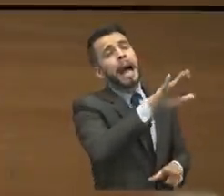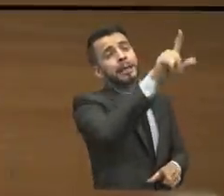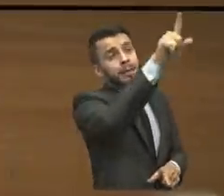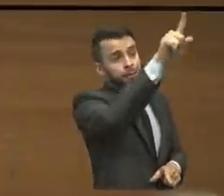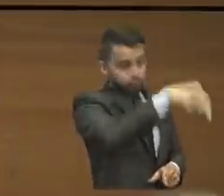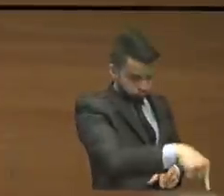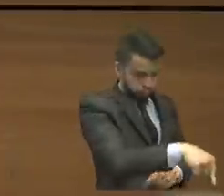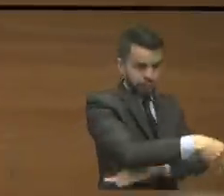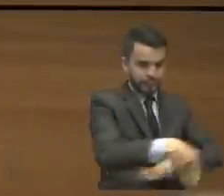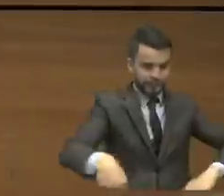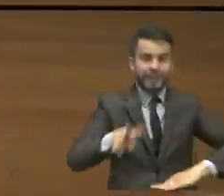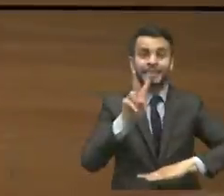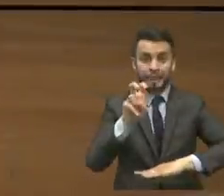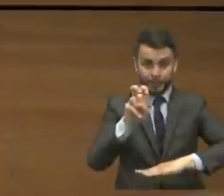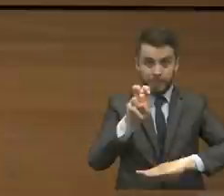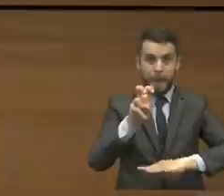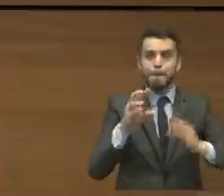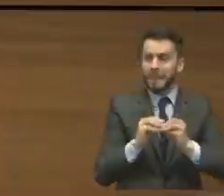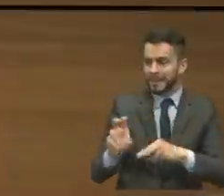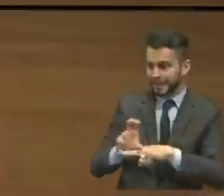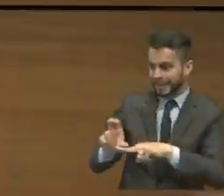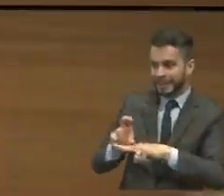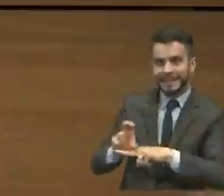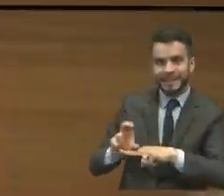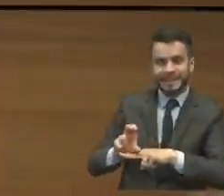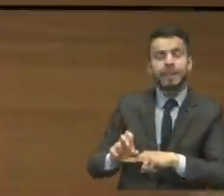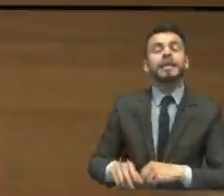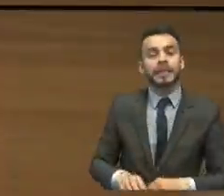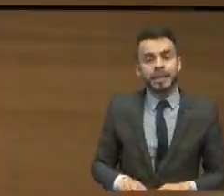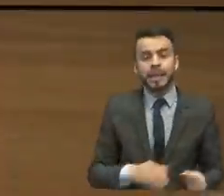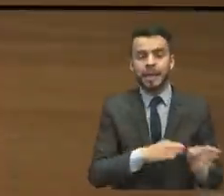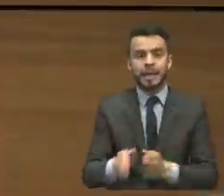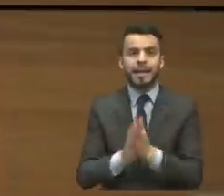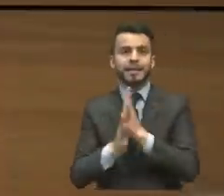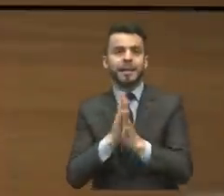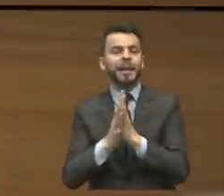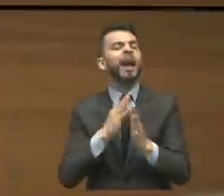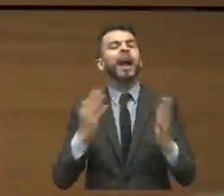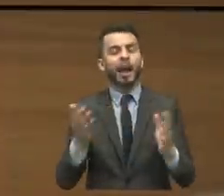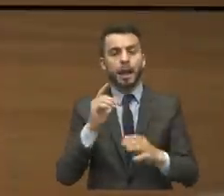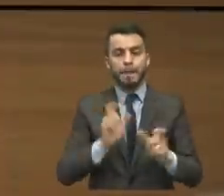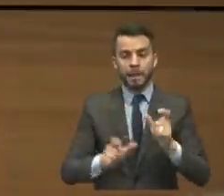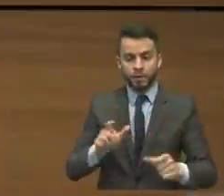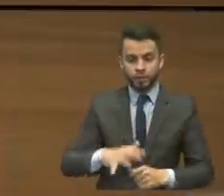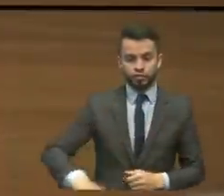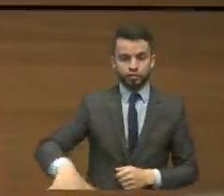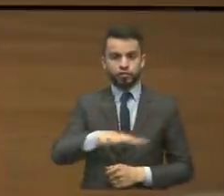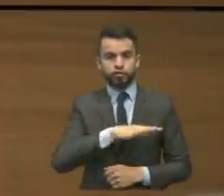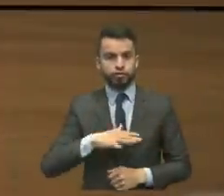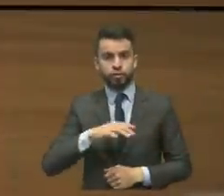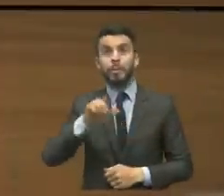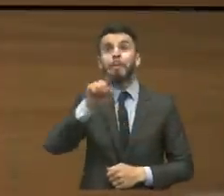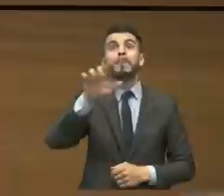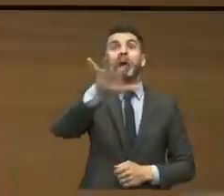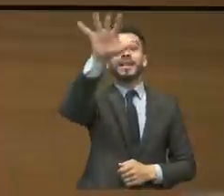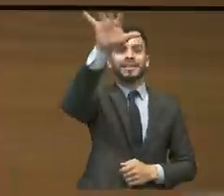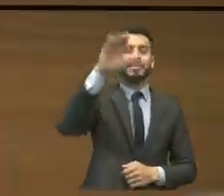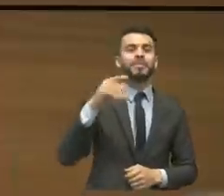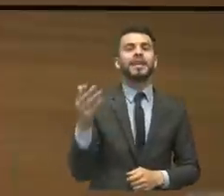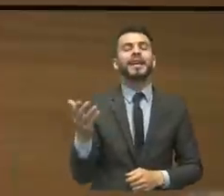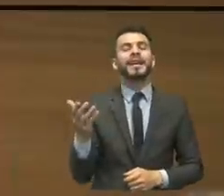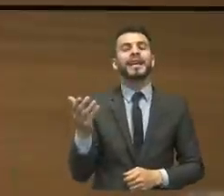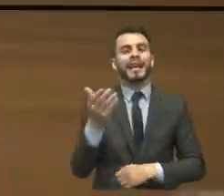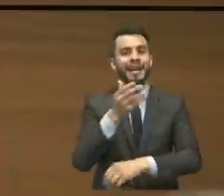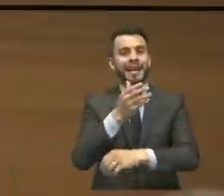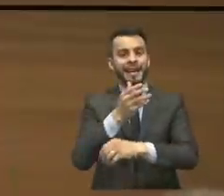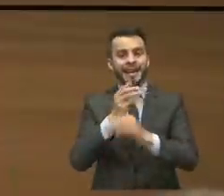verde séptima y con el Regiotram del norte. Y en el centro, para que la gente de las zonas populares altas de Candelaria y Santa Fe